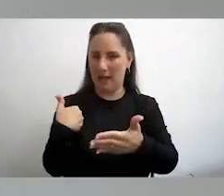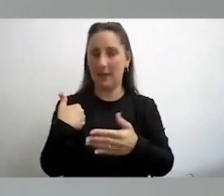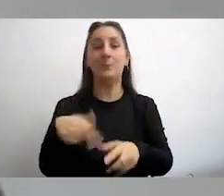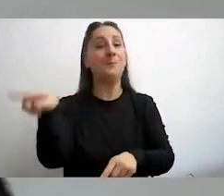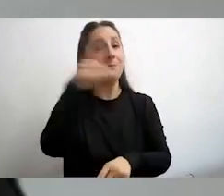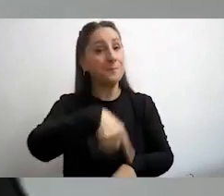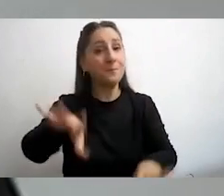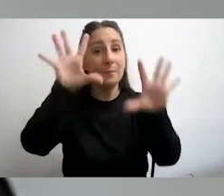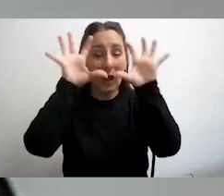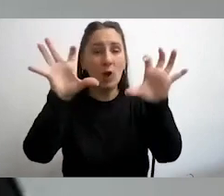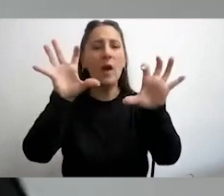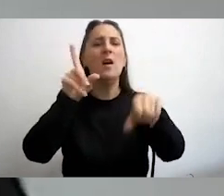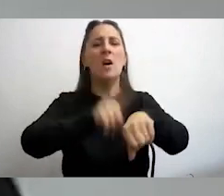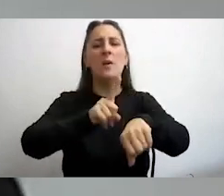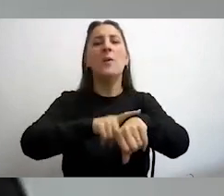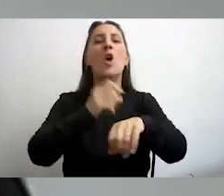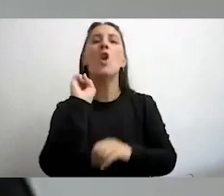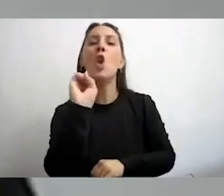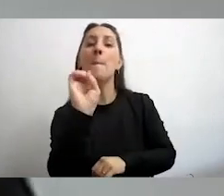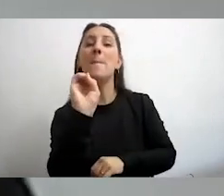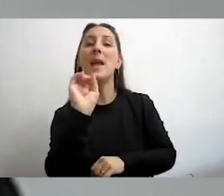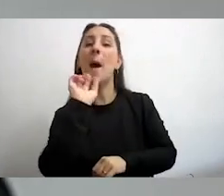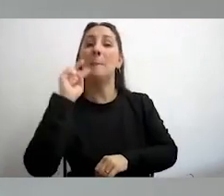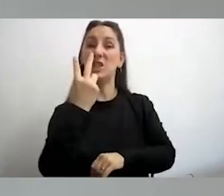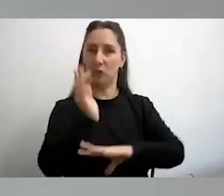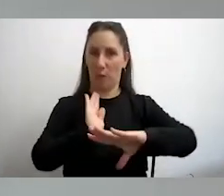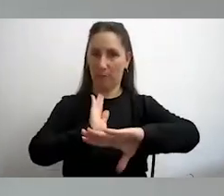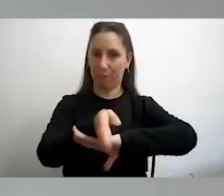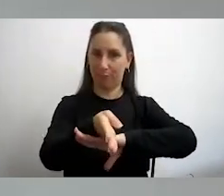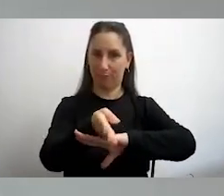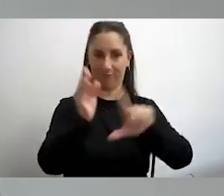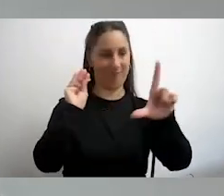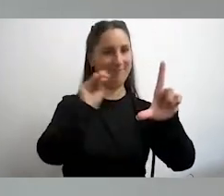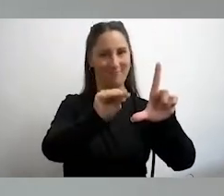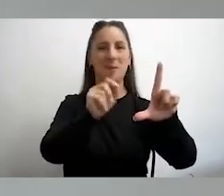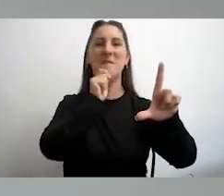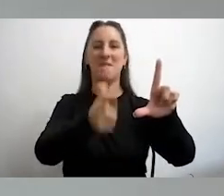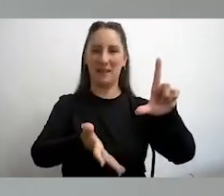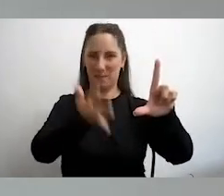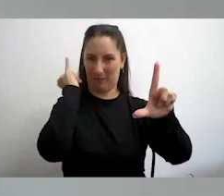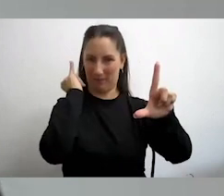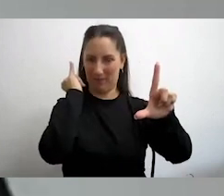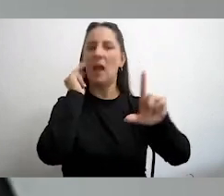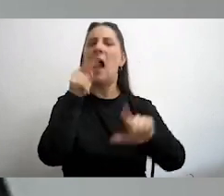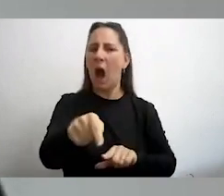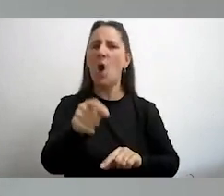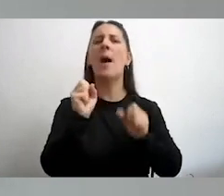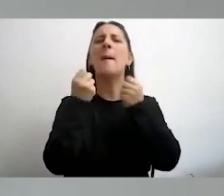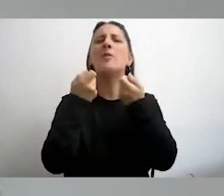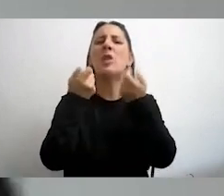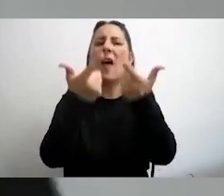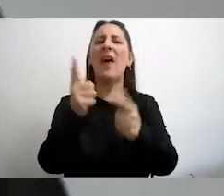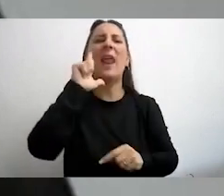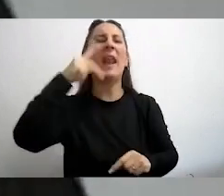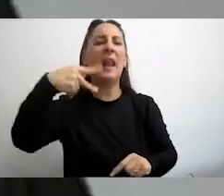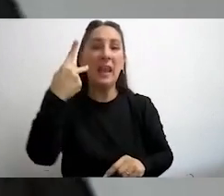Recuerden, traten de ingresar por favor con nombre y apellido, ¿sí? Es más fácil identificarlo, si bien después ahora les vamos a pasar un link para que puedan dar el